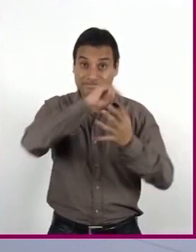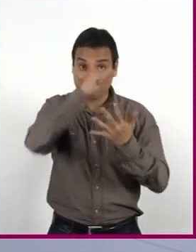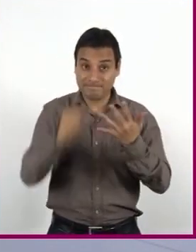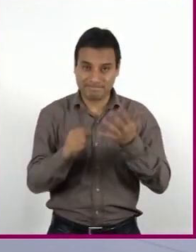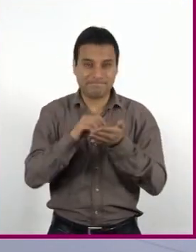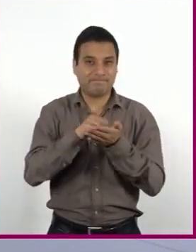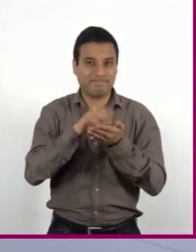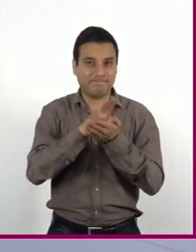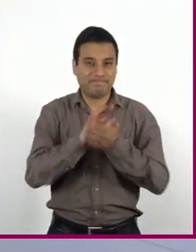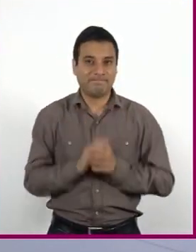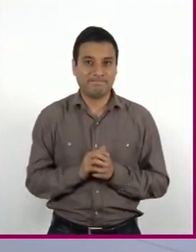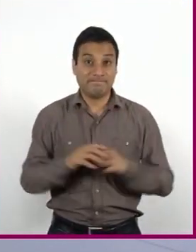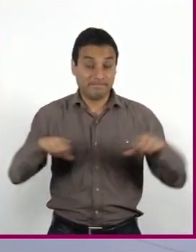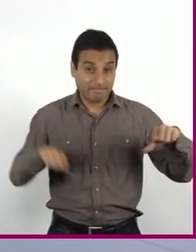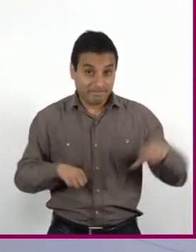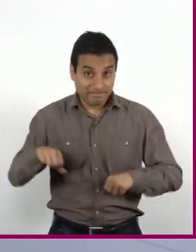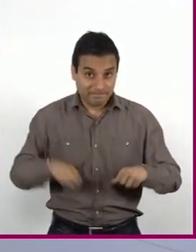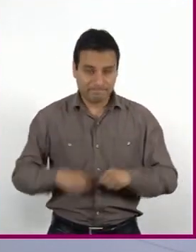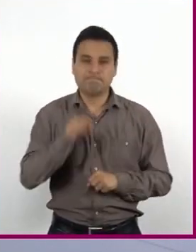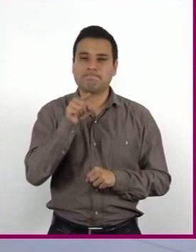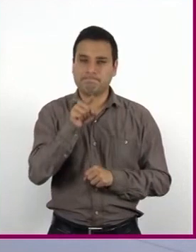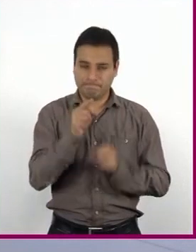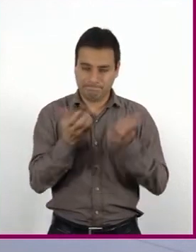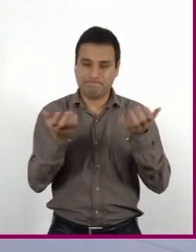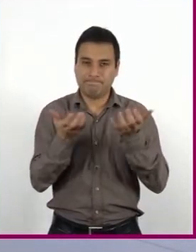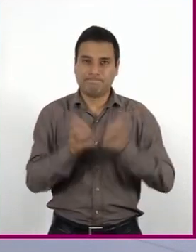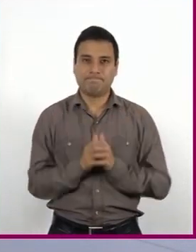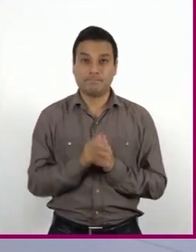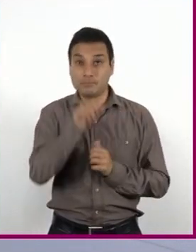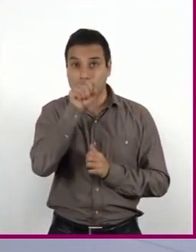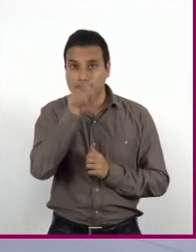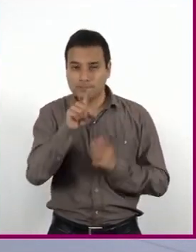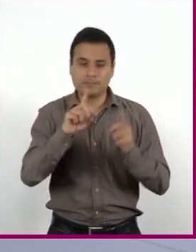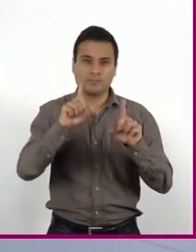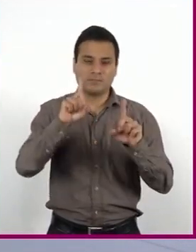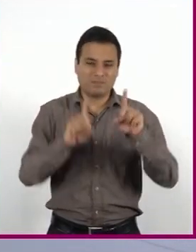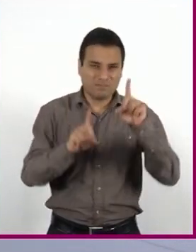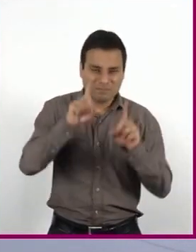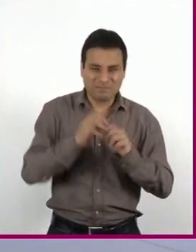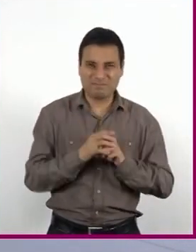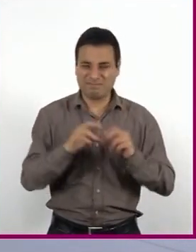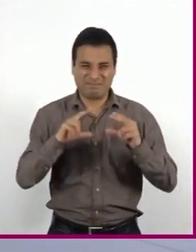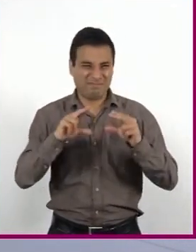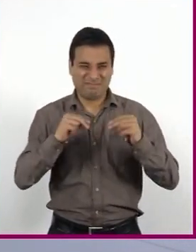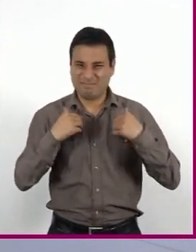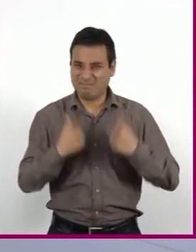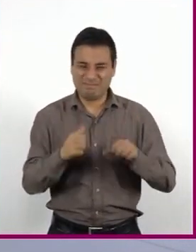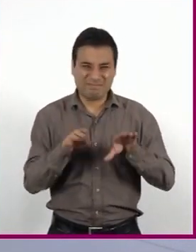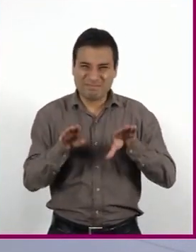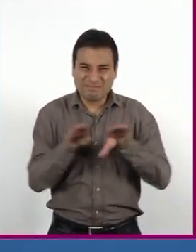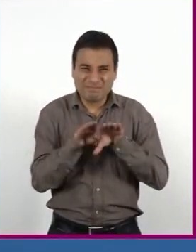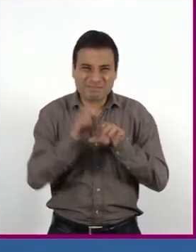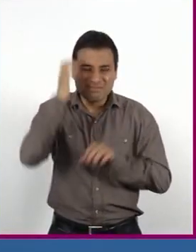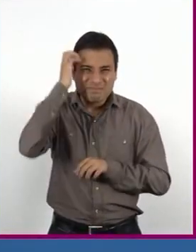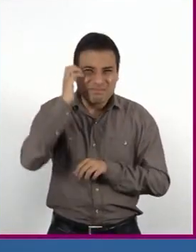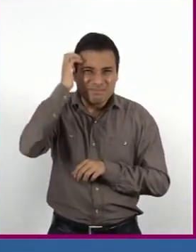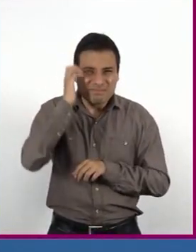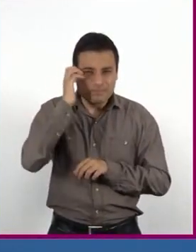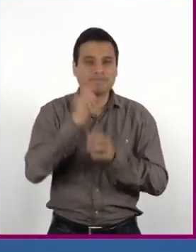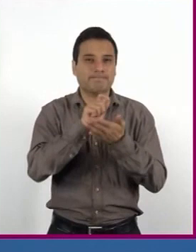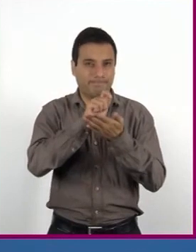los retos e incorporen a su registro sus dudas y las posibles dificultades que hayan tenido durante la sesión.